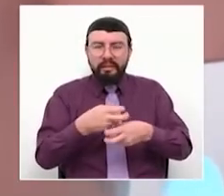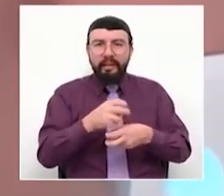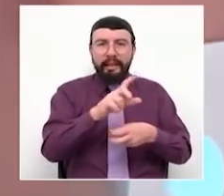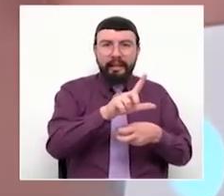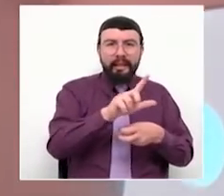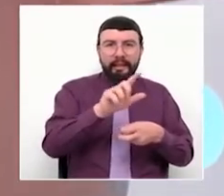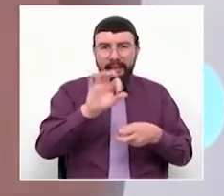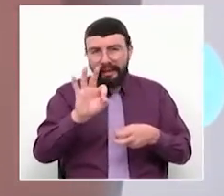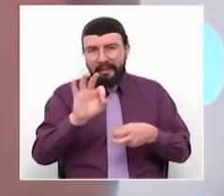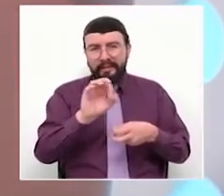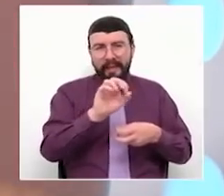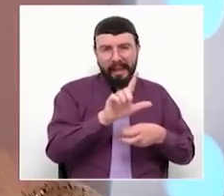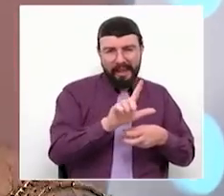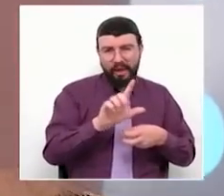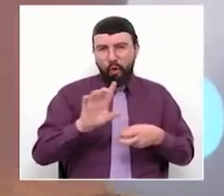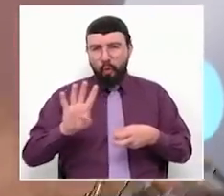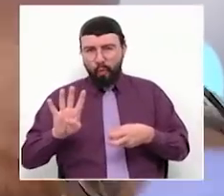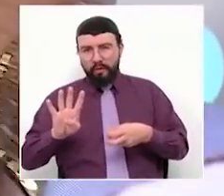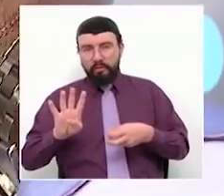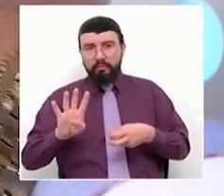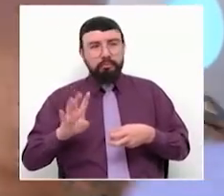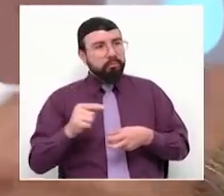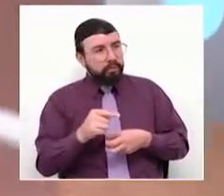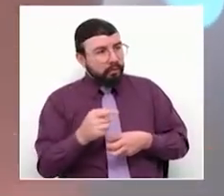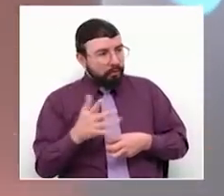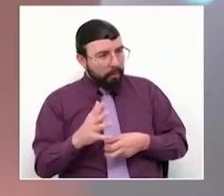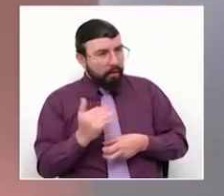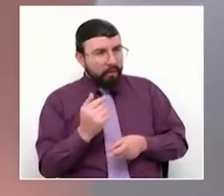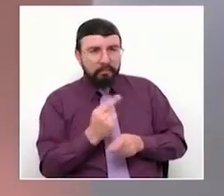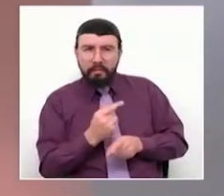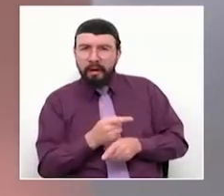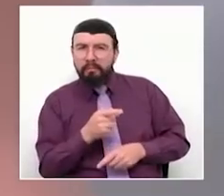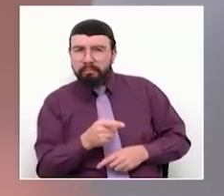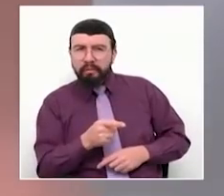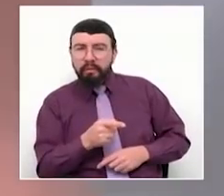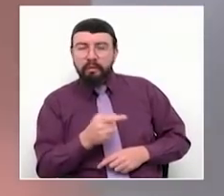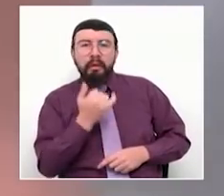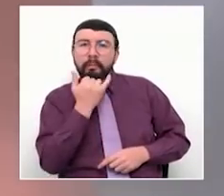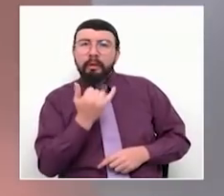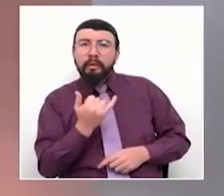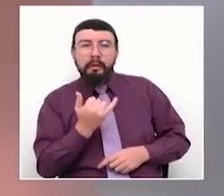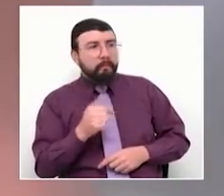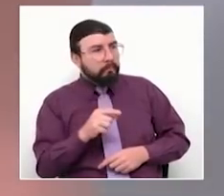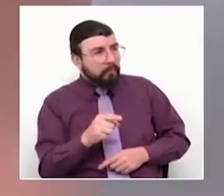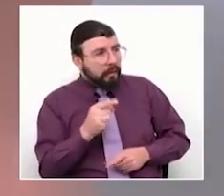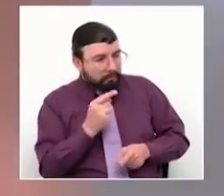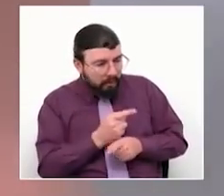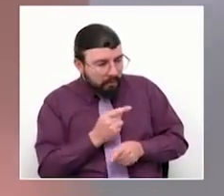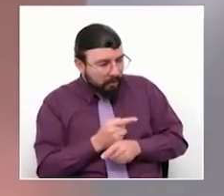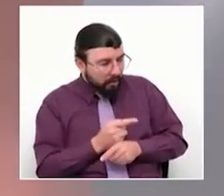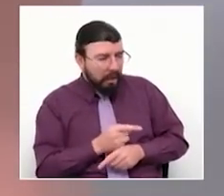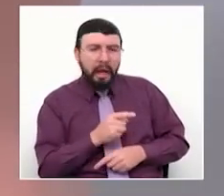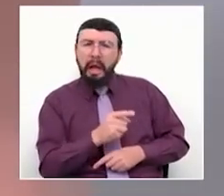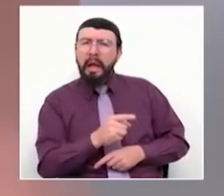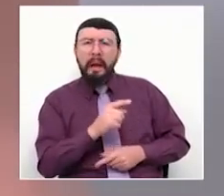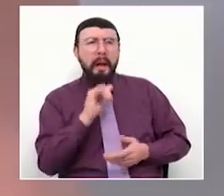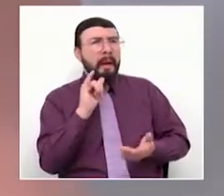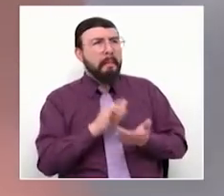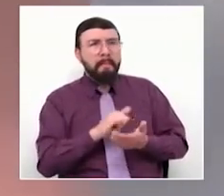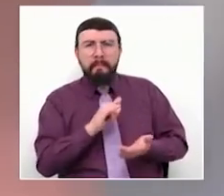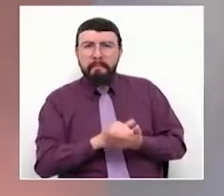L4, ¿cierto? En esta parte. Más o menos en esta parte. Entonces, ¿qué pasa? Esto mismo